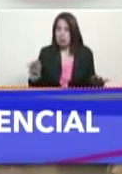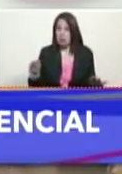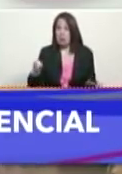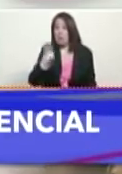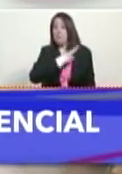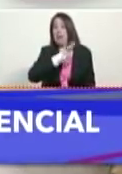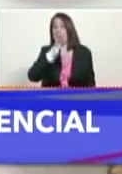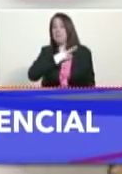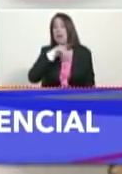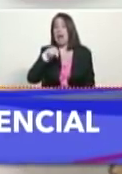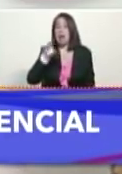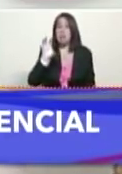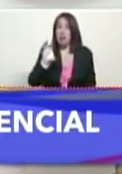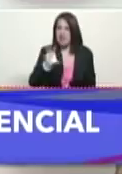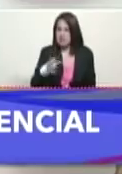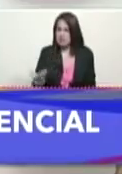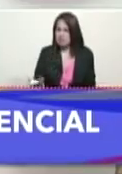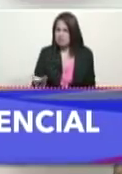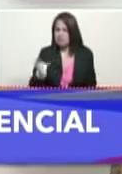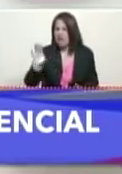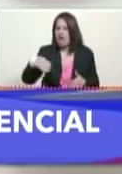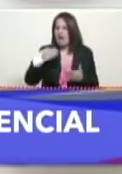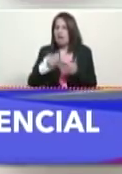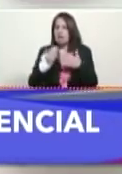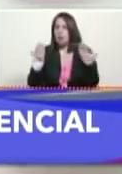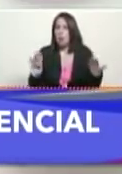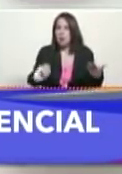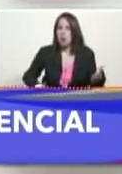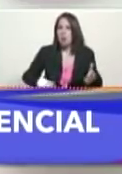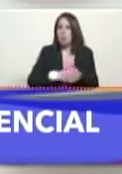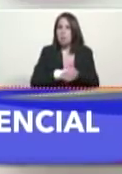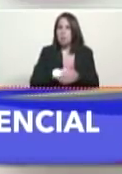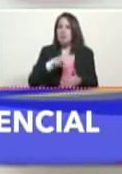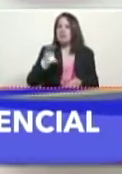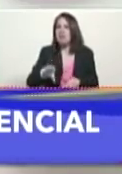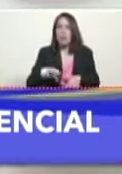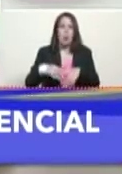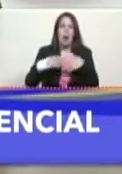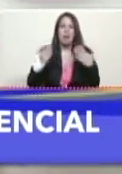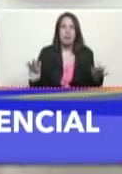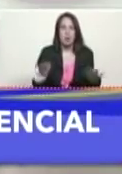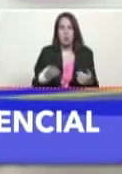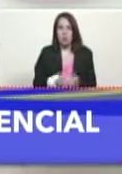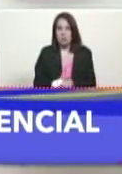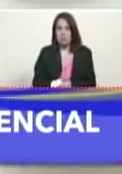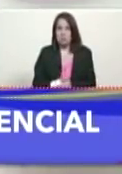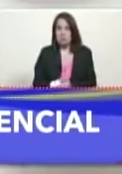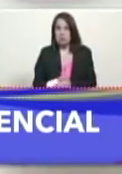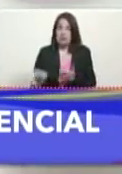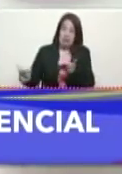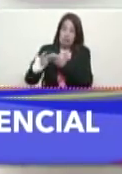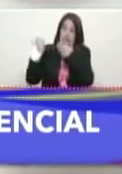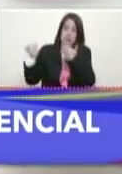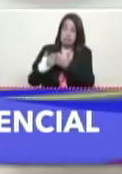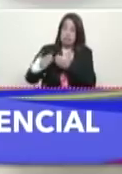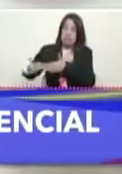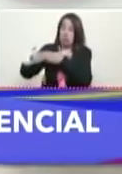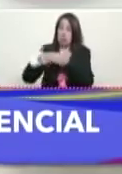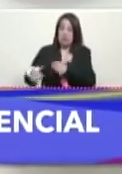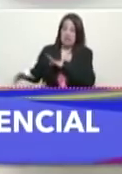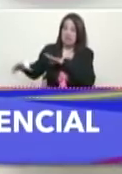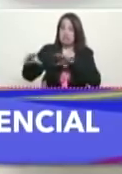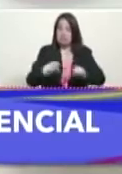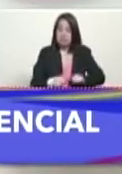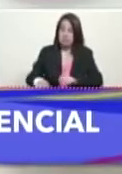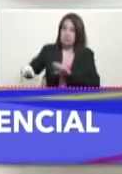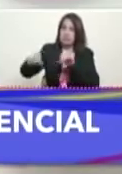país? ¿Hasta cuándo llamar a golpes de Estado, a enfrentamiento entre venezolanos, a intervención militar gringa? ¿Hasta cuándo sabotear